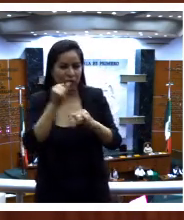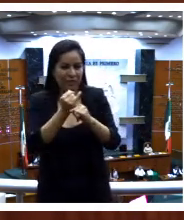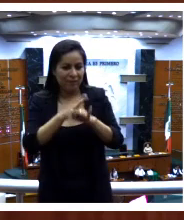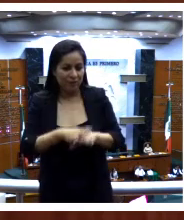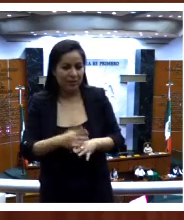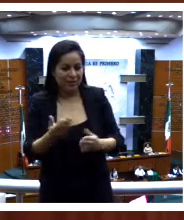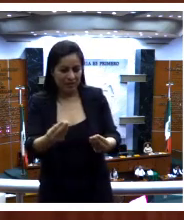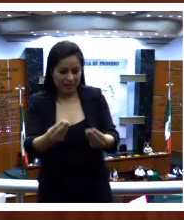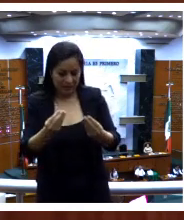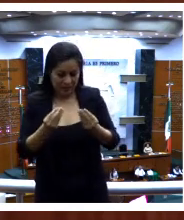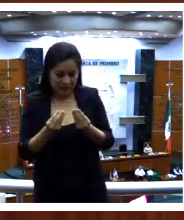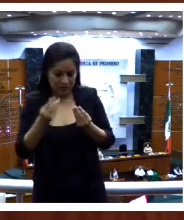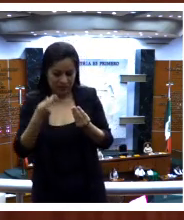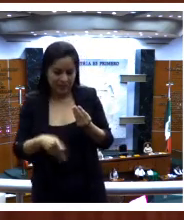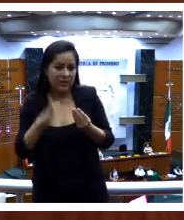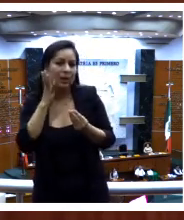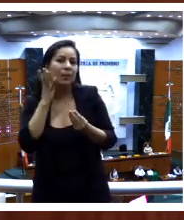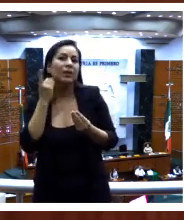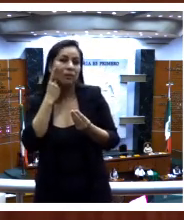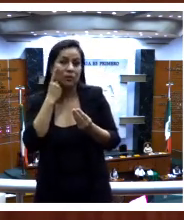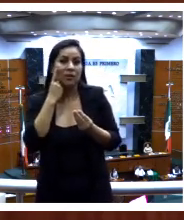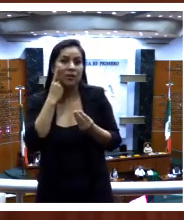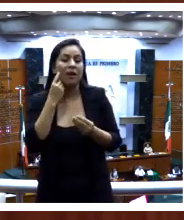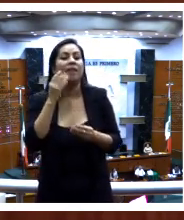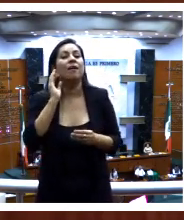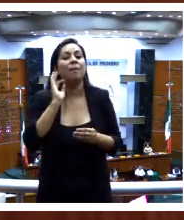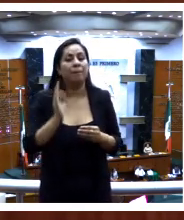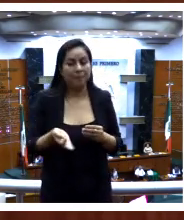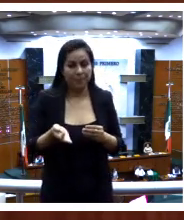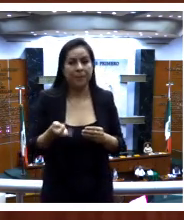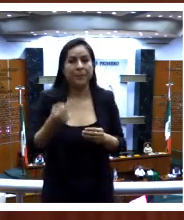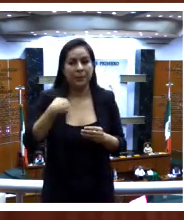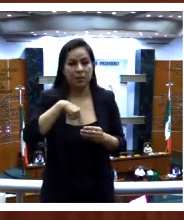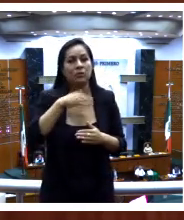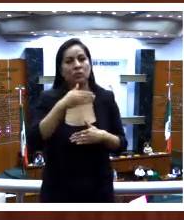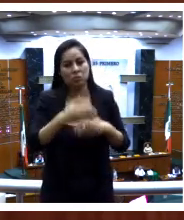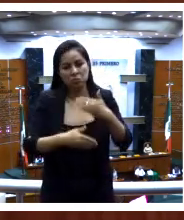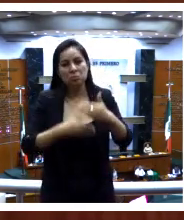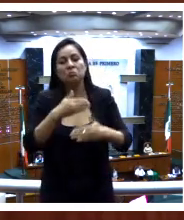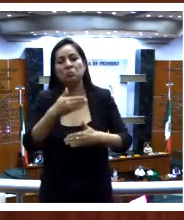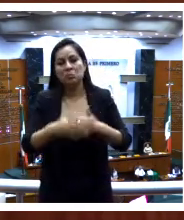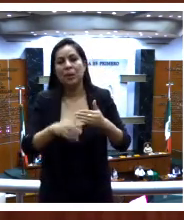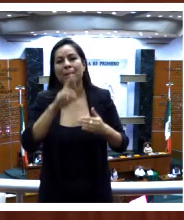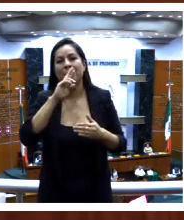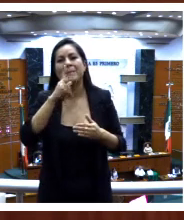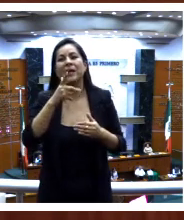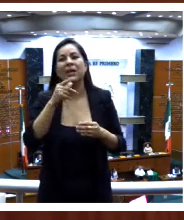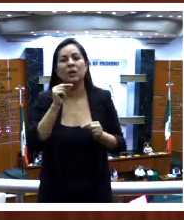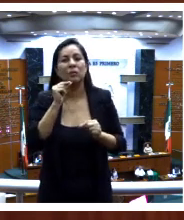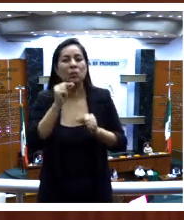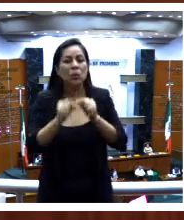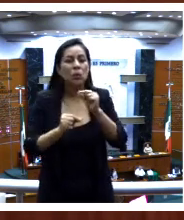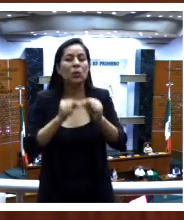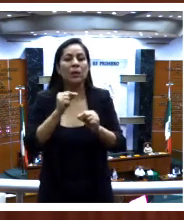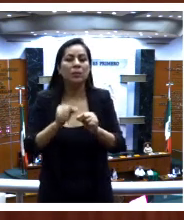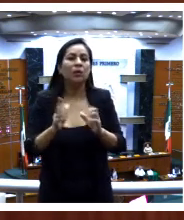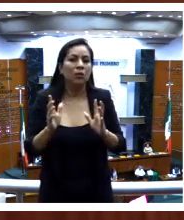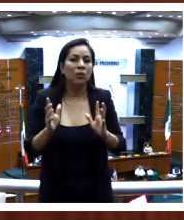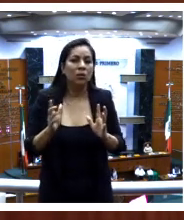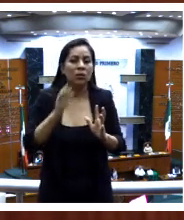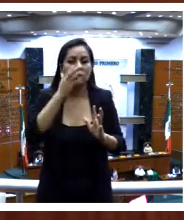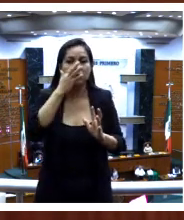que usted hizo llegar a este Congreso, afirmo que estamos avanzando, mejorando, intentando, como se